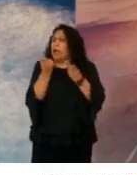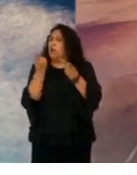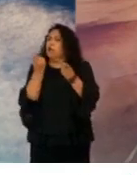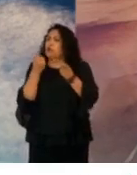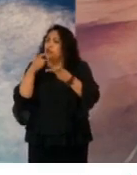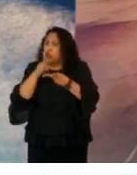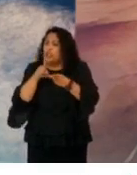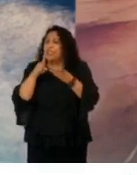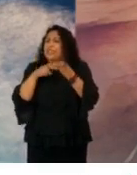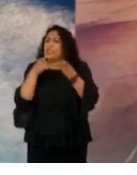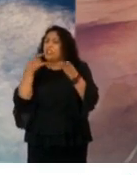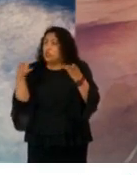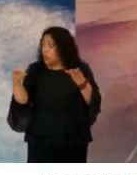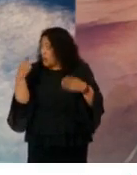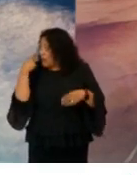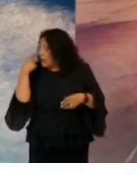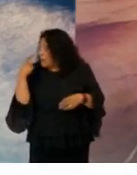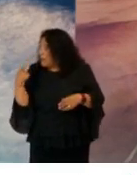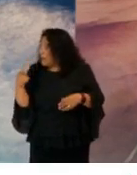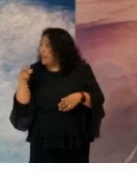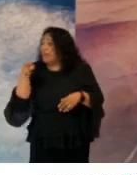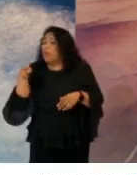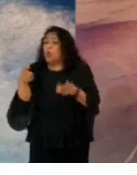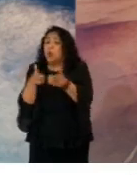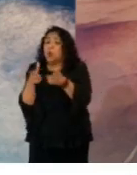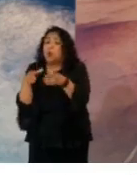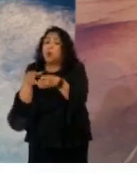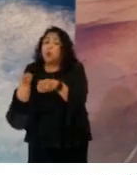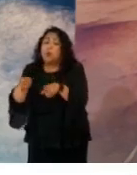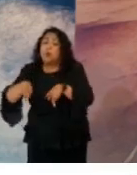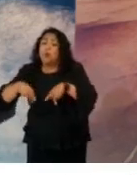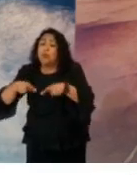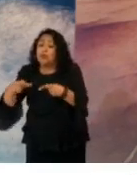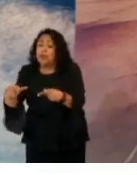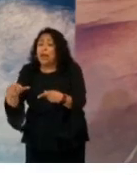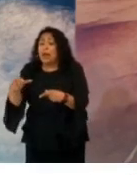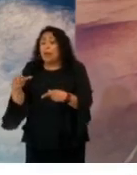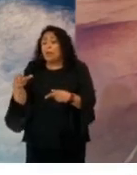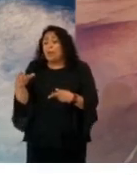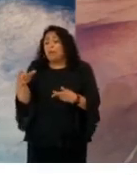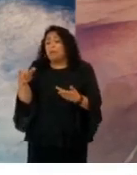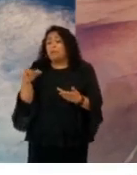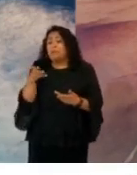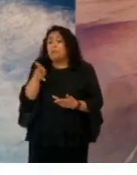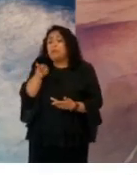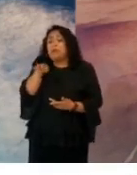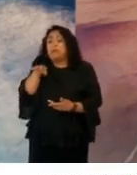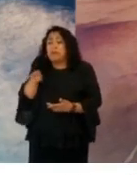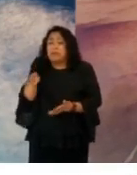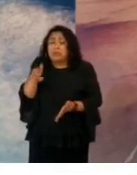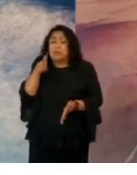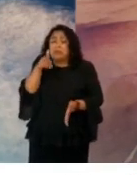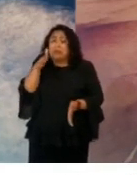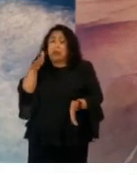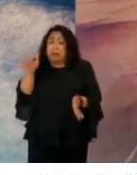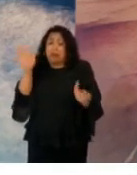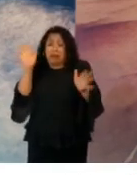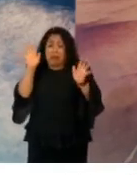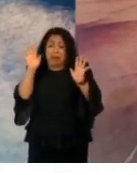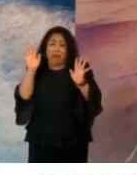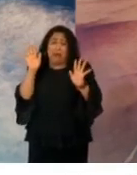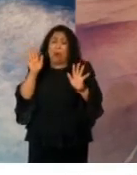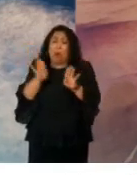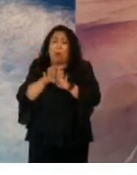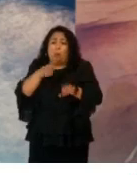historia, se dan cuenta que antes era como, ay, este grupo vulnerable, primitivo, salvaje, ¿no? Se usaba como un poco de